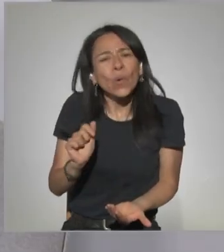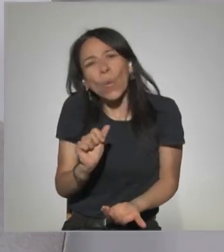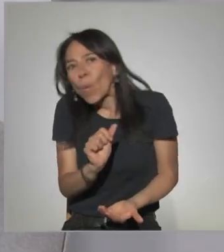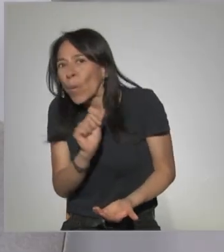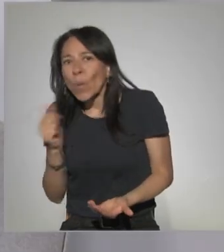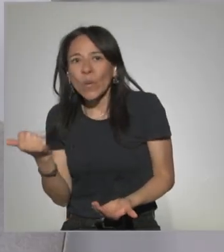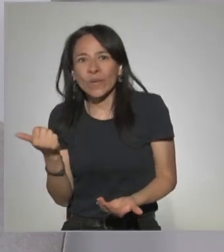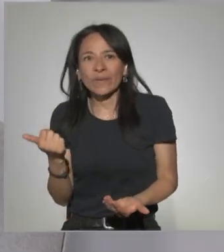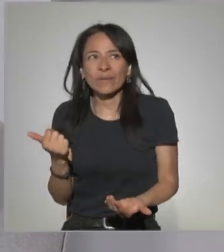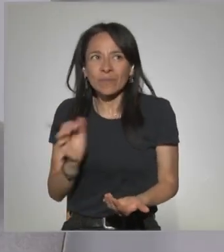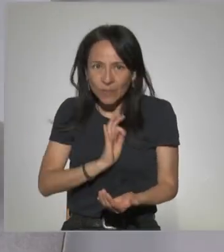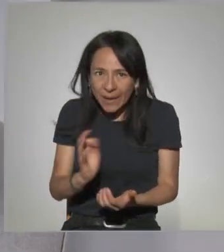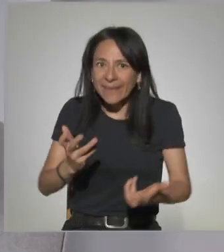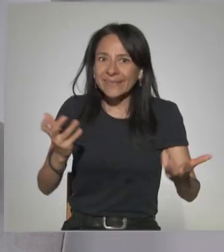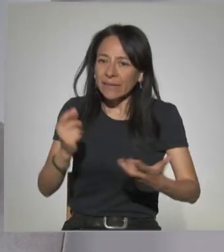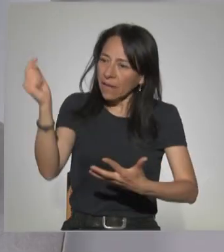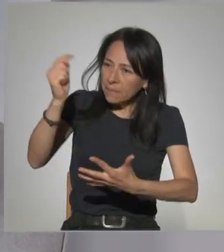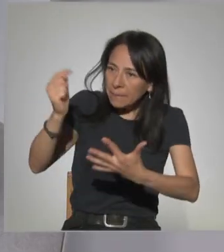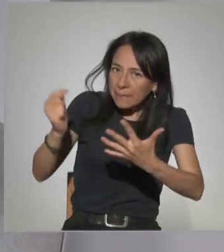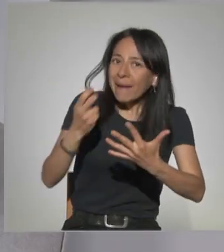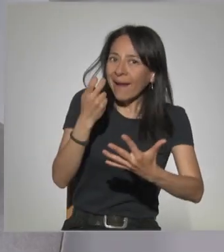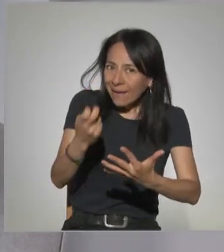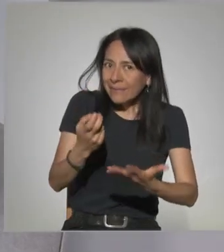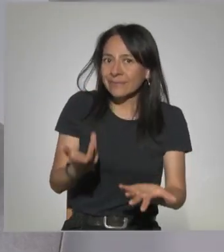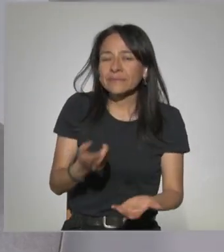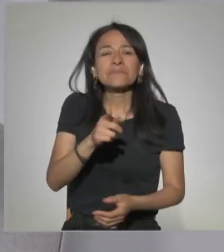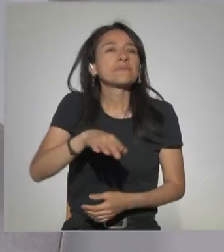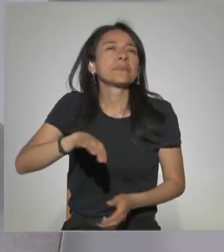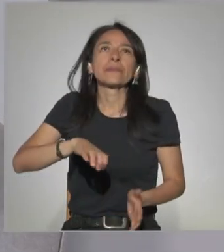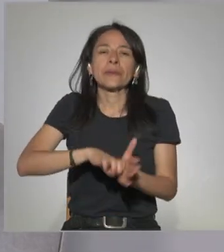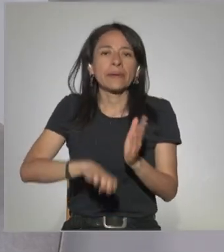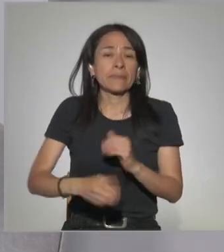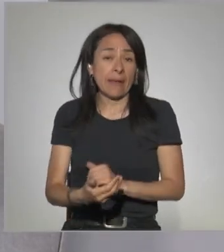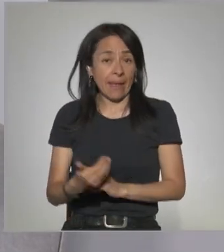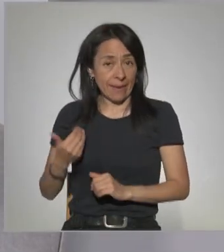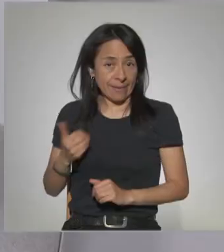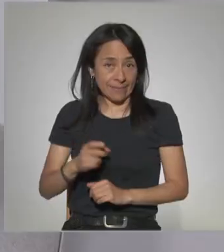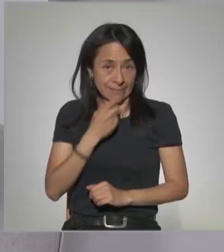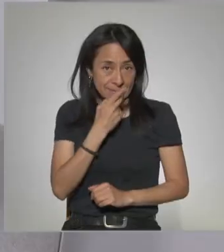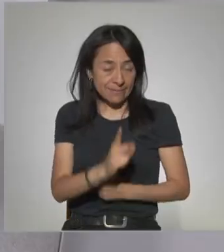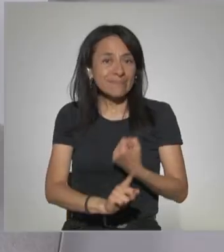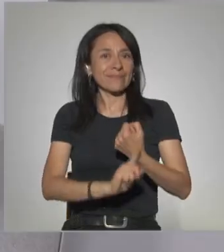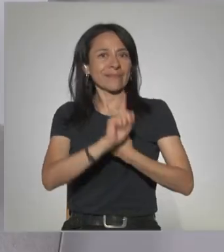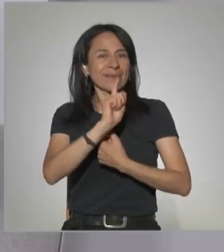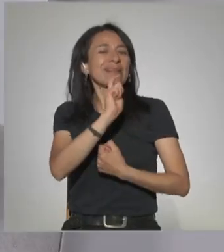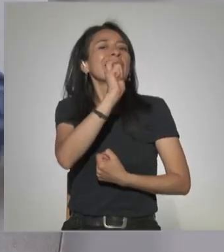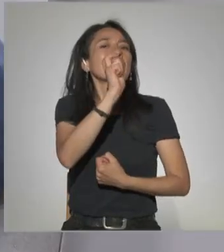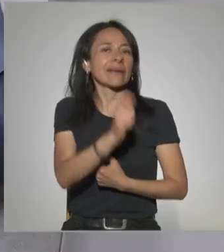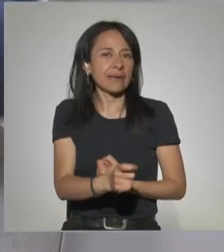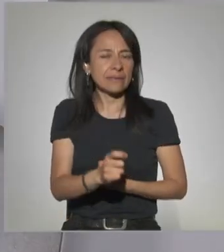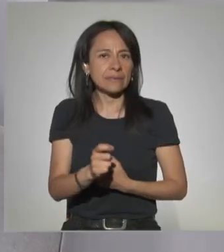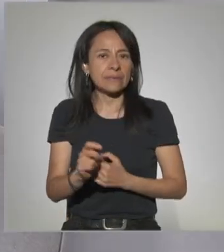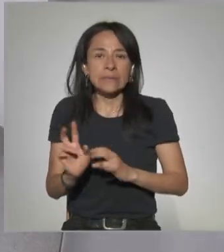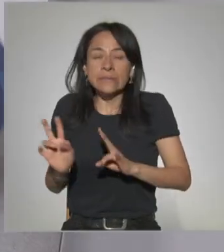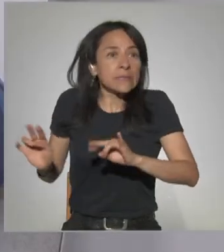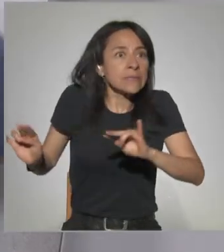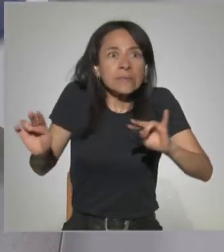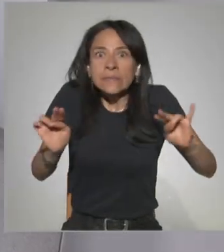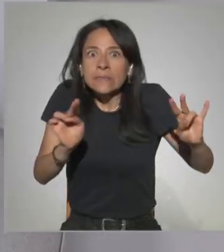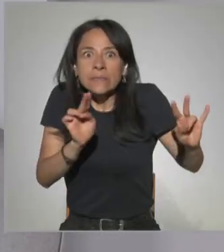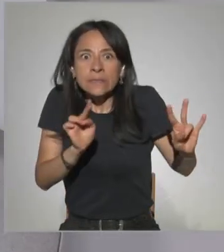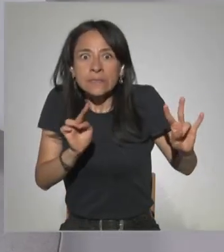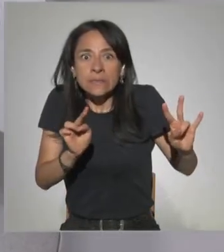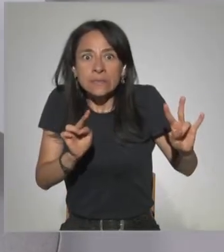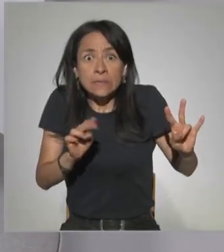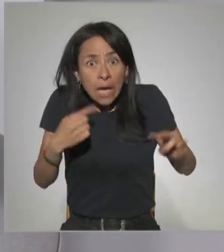lo que hablábamos hace un rato es el problema de mantener este estado de hiperalerta, ¿no? Cuando está el pico,